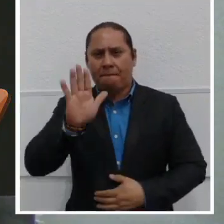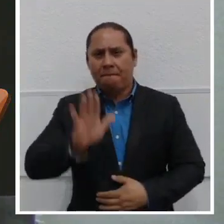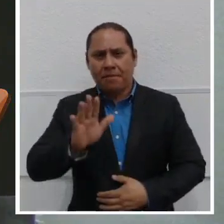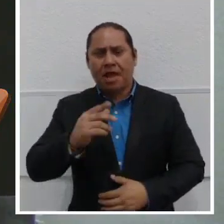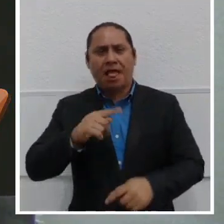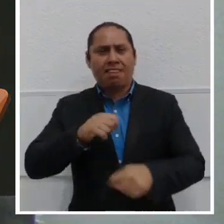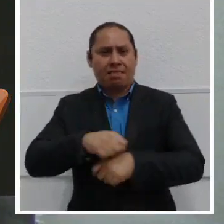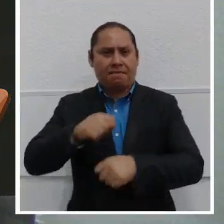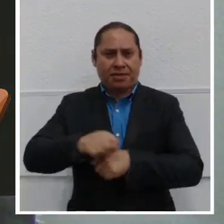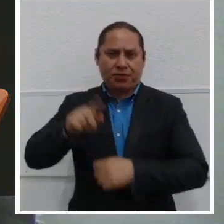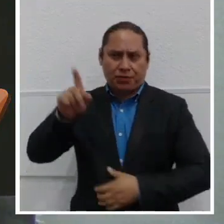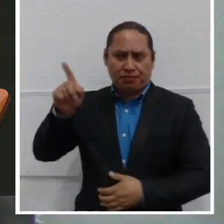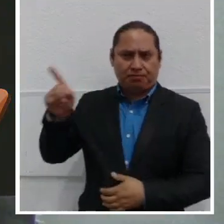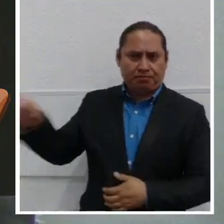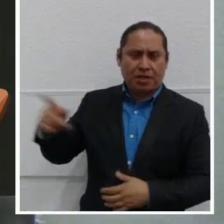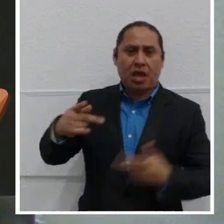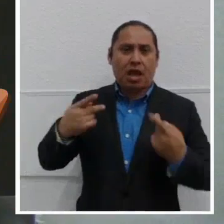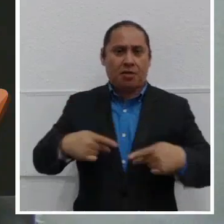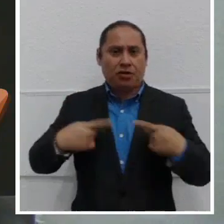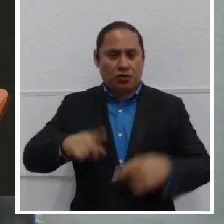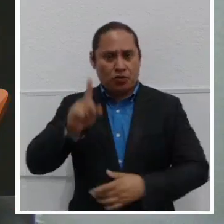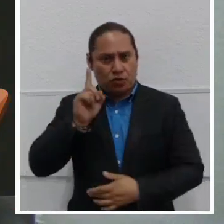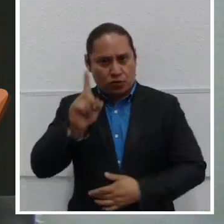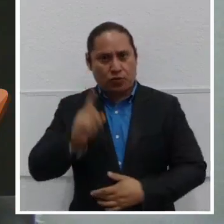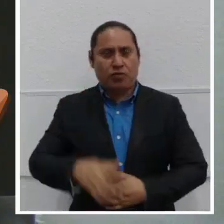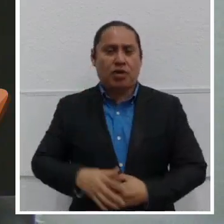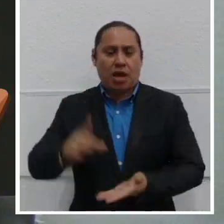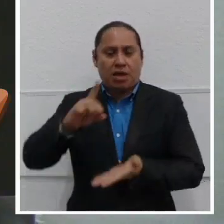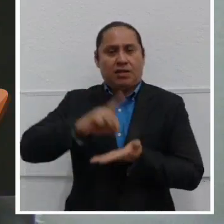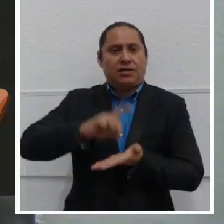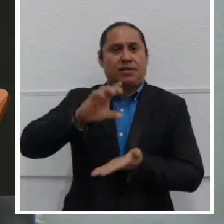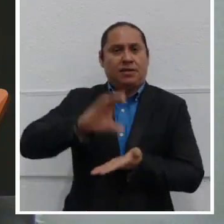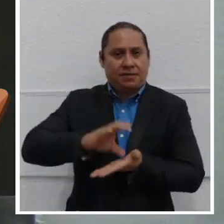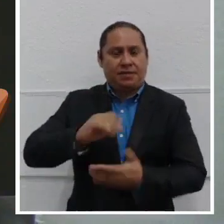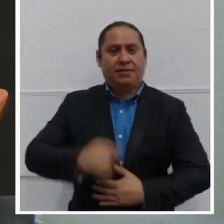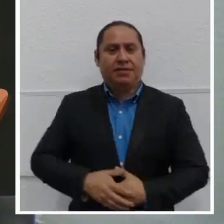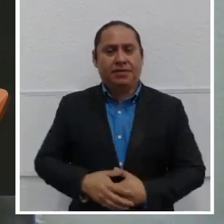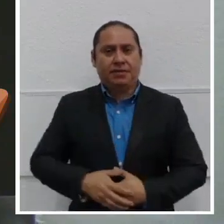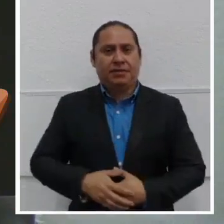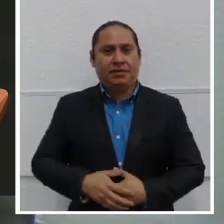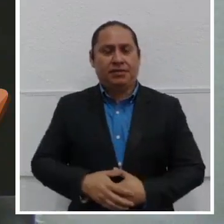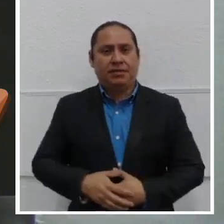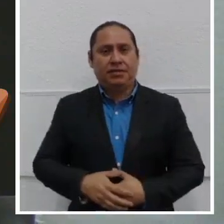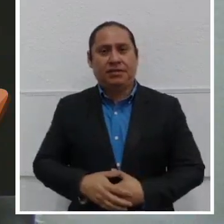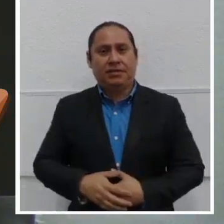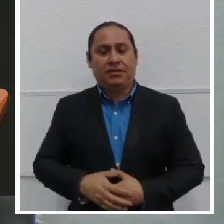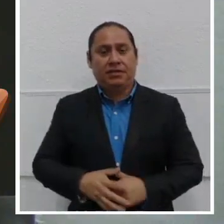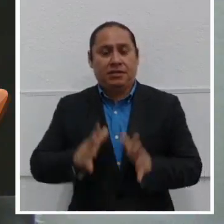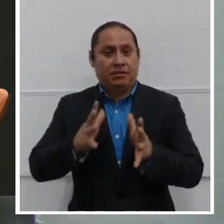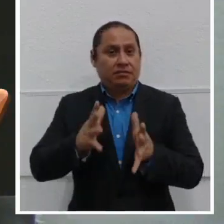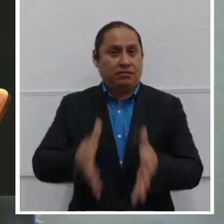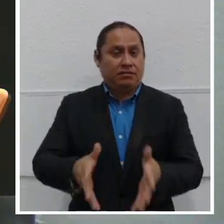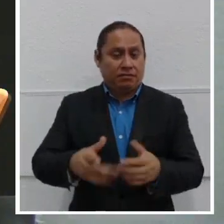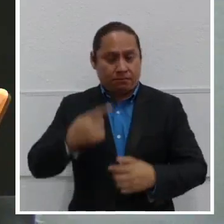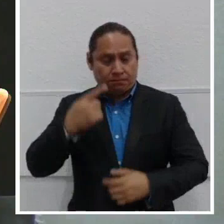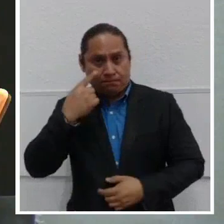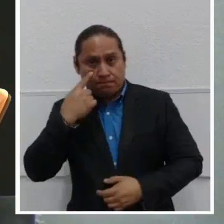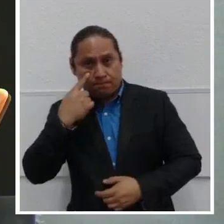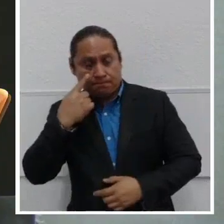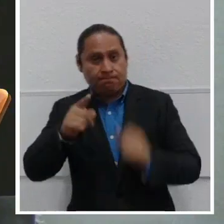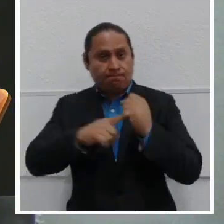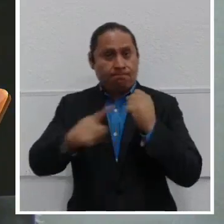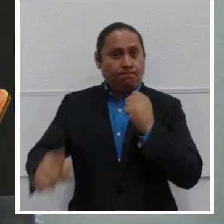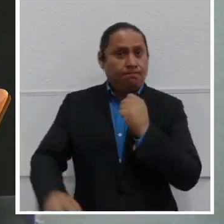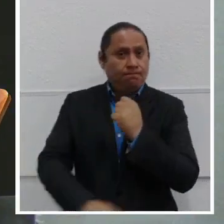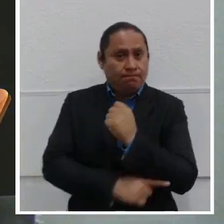se dio en Tapachula por una persona que tiene una discapacidad y en el momento que se da cuenta que el